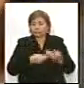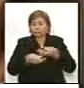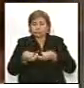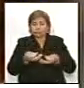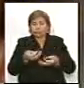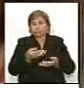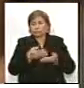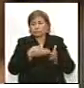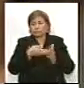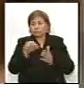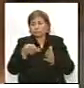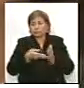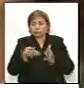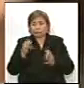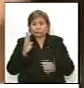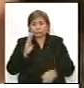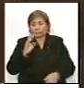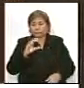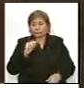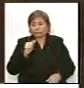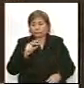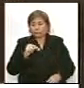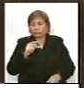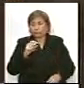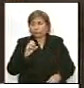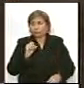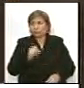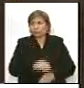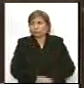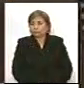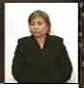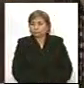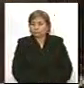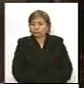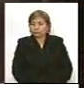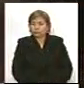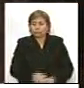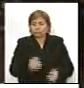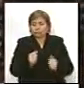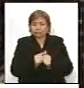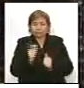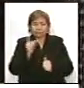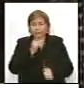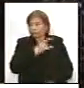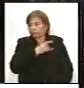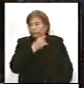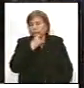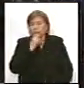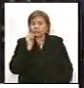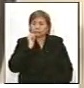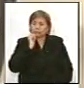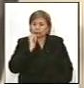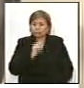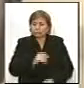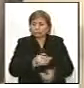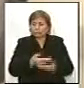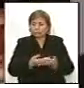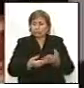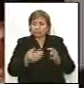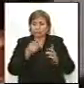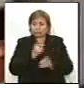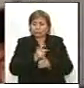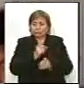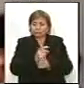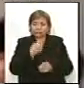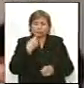las modalidades de vacantes en centros preuniversitarios ni con universidades privadas. Las becas que